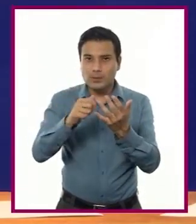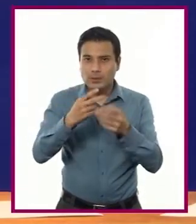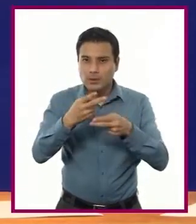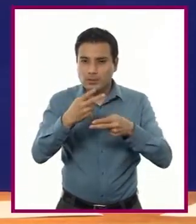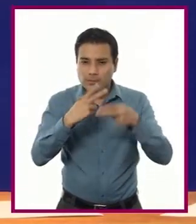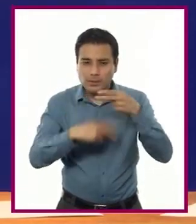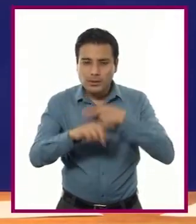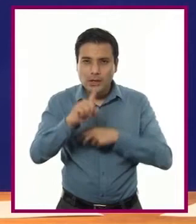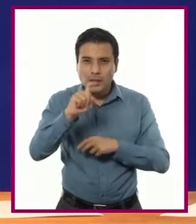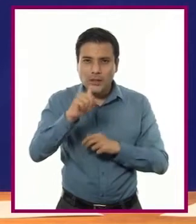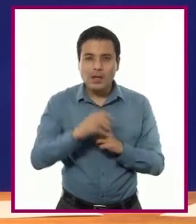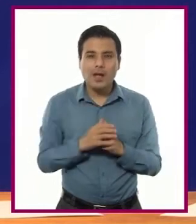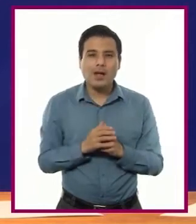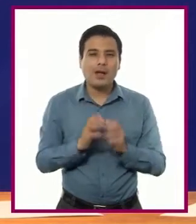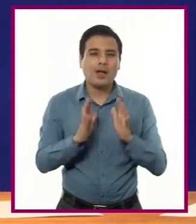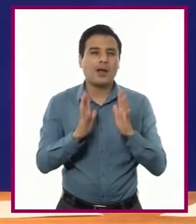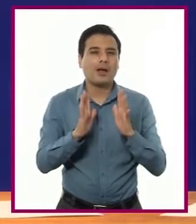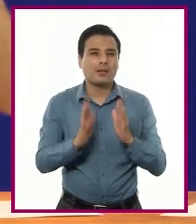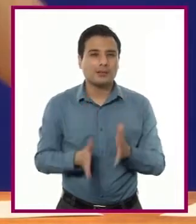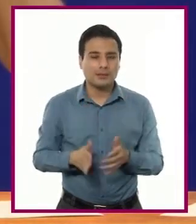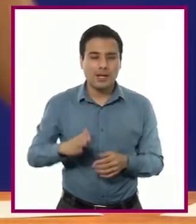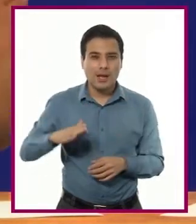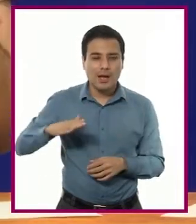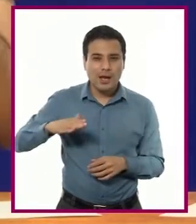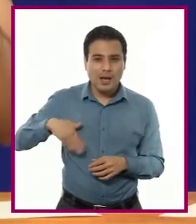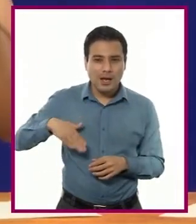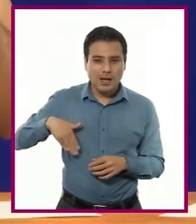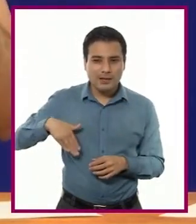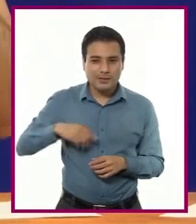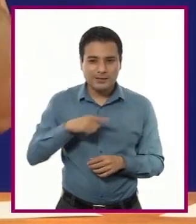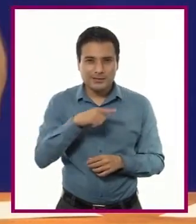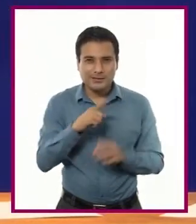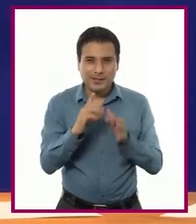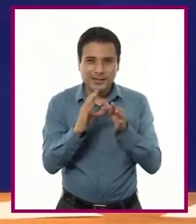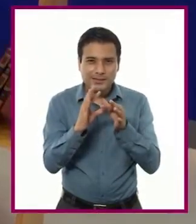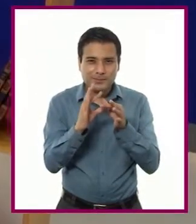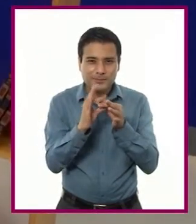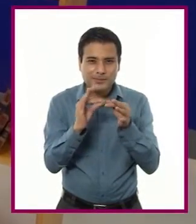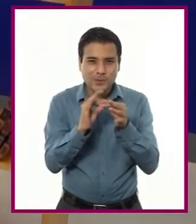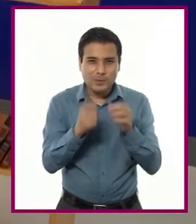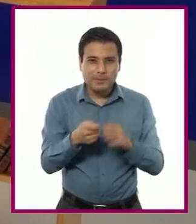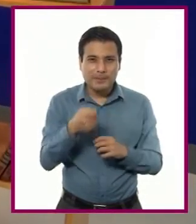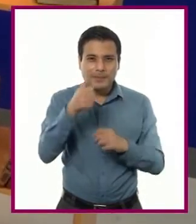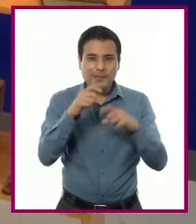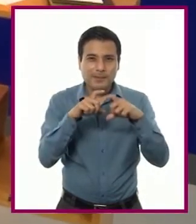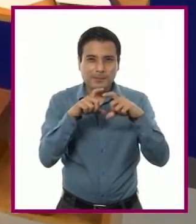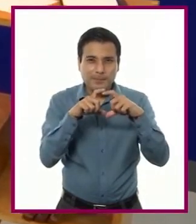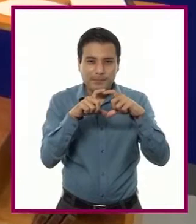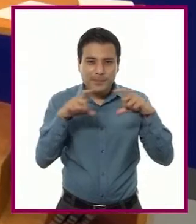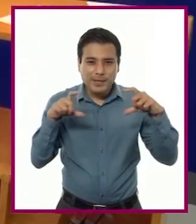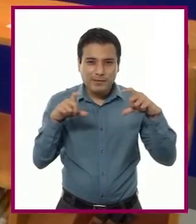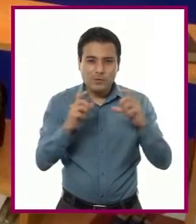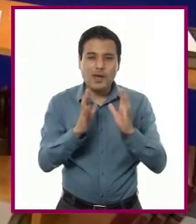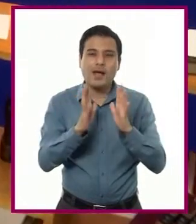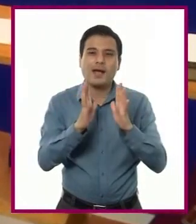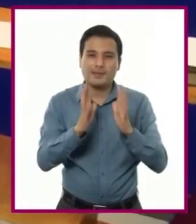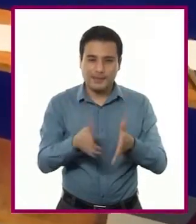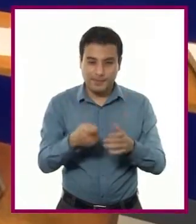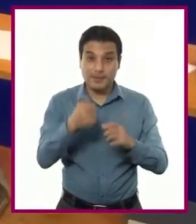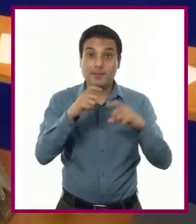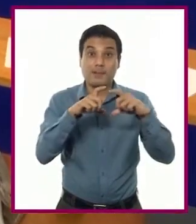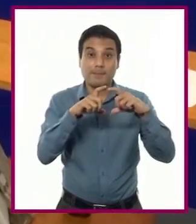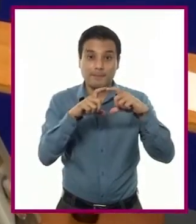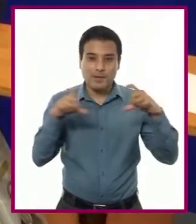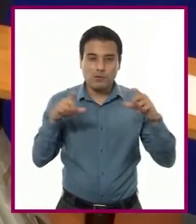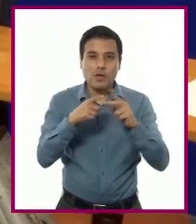Por eso usted mencionó del primer párrafo. Nos está dando introducción. No